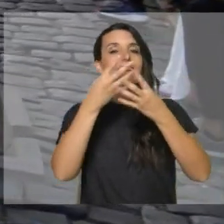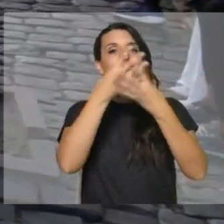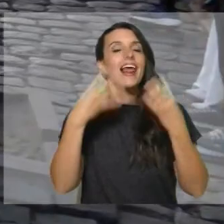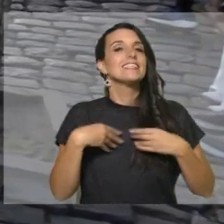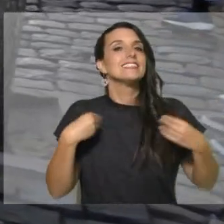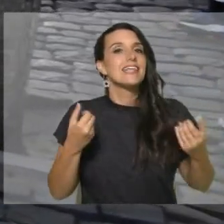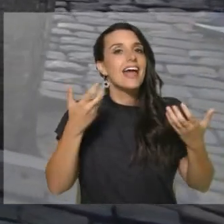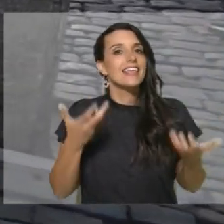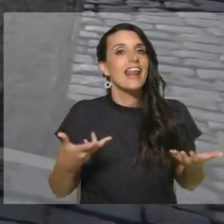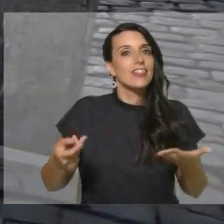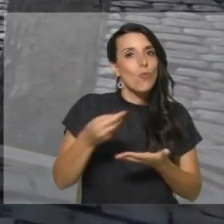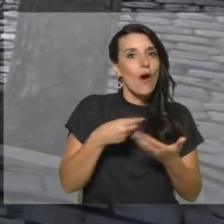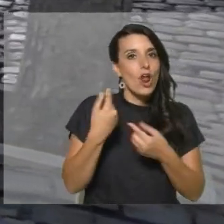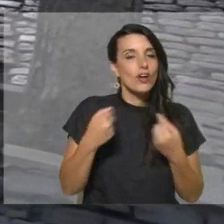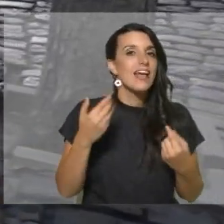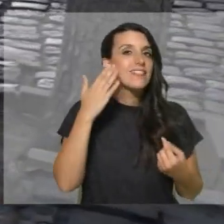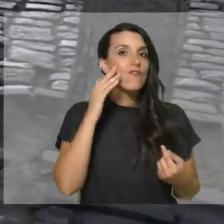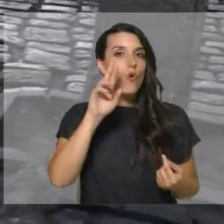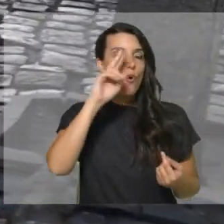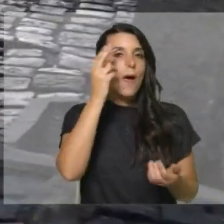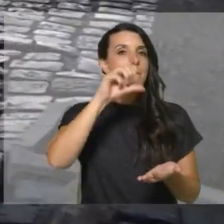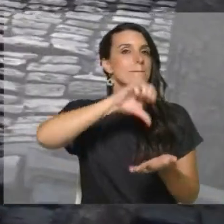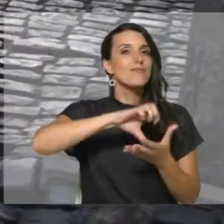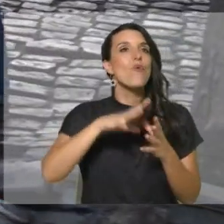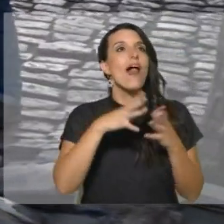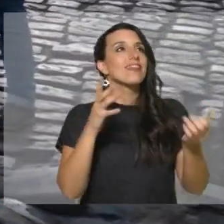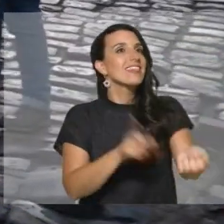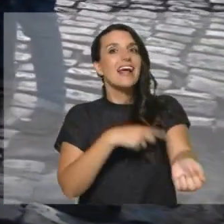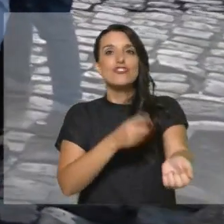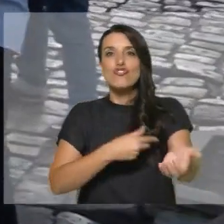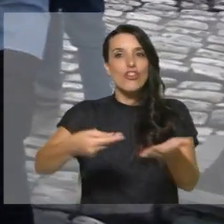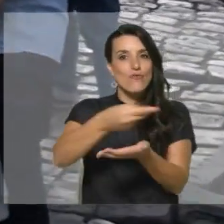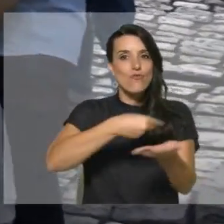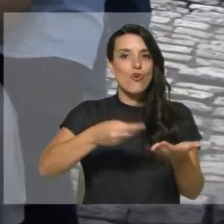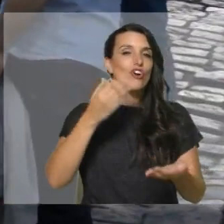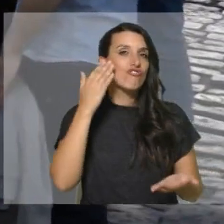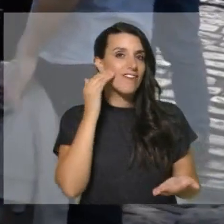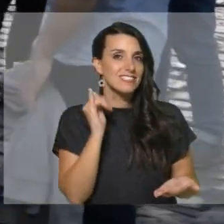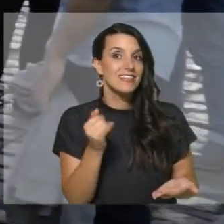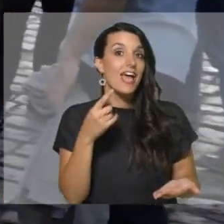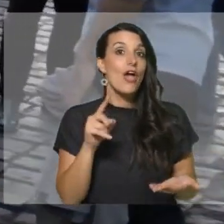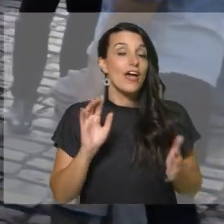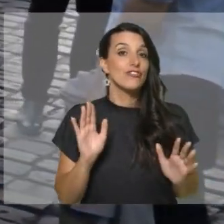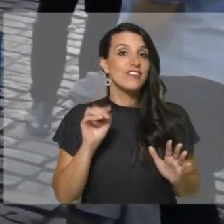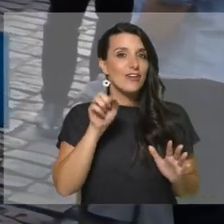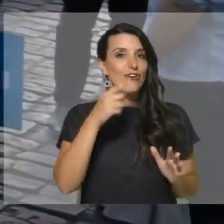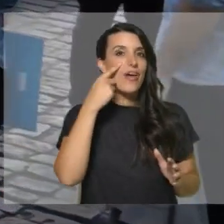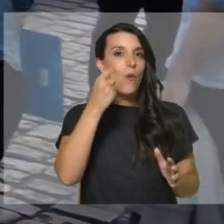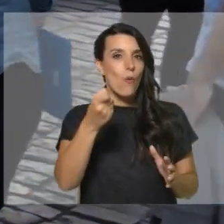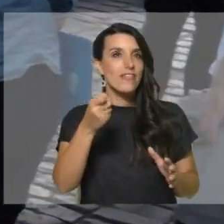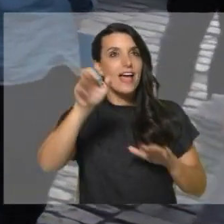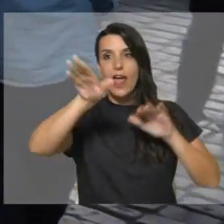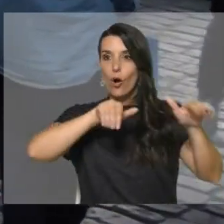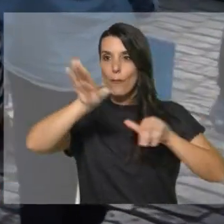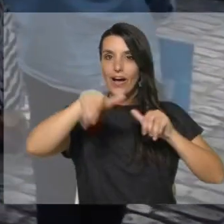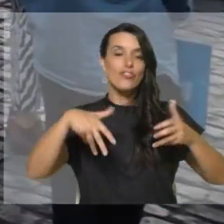sienten afín a la ilustración. Sabemos que Uruguay es un país con una enorme tradición en el dibujo, por ejemplo, ¿no? Entonces, eso se nota en esta